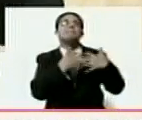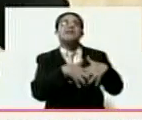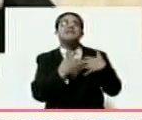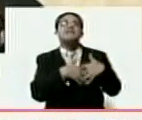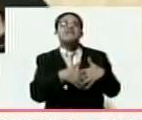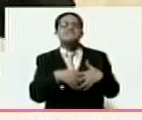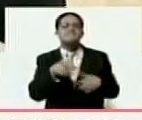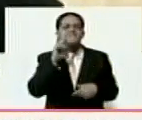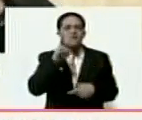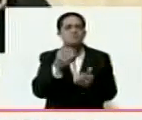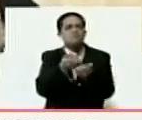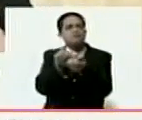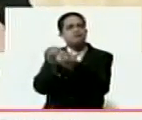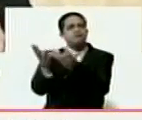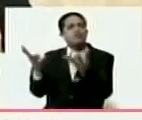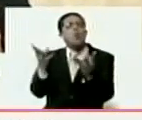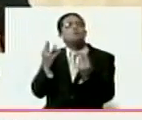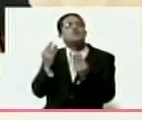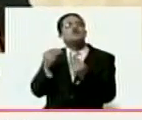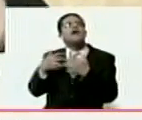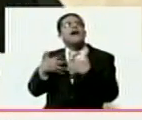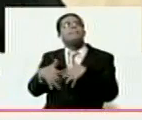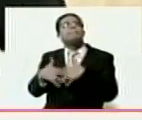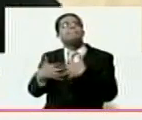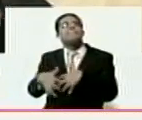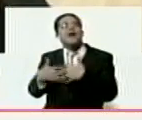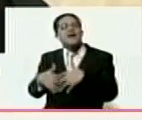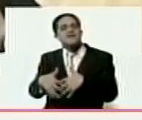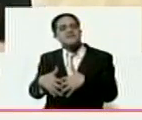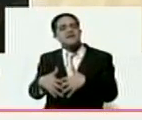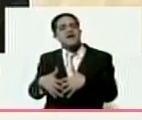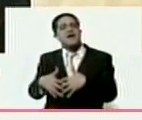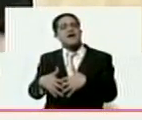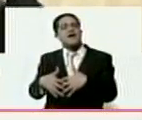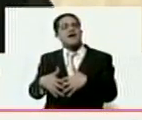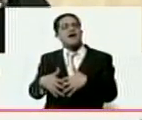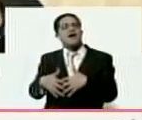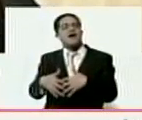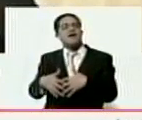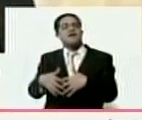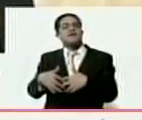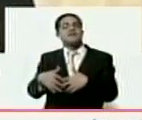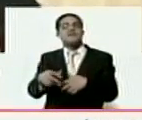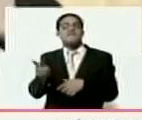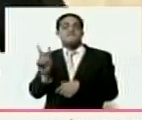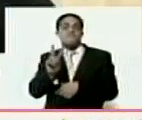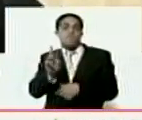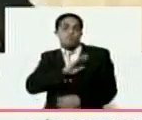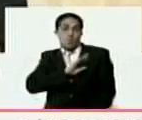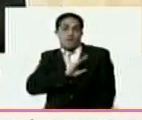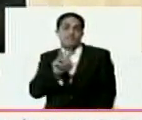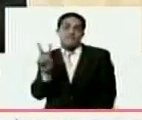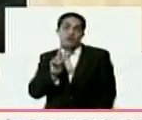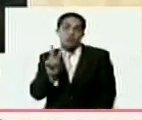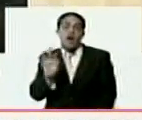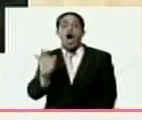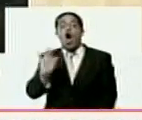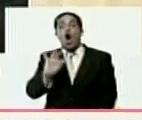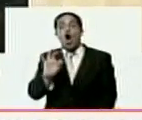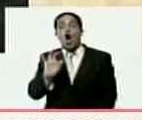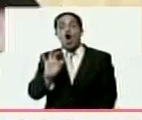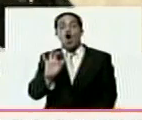de empresas ilegalmente bajo medidas coercitivas venezolanas o vinculadas con